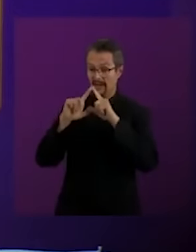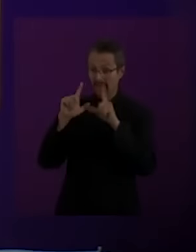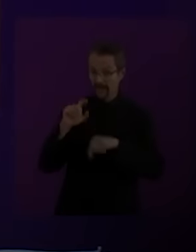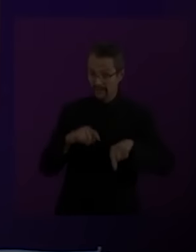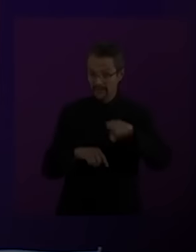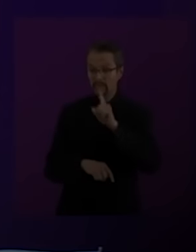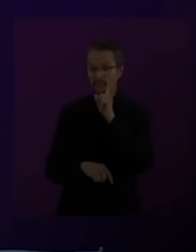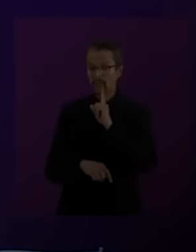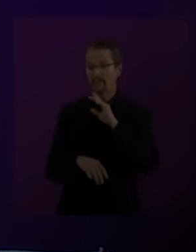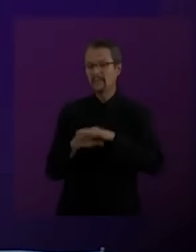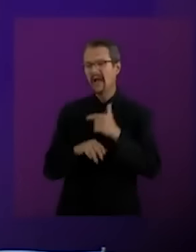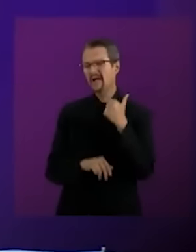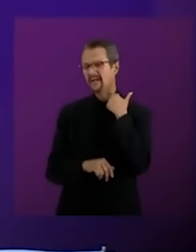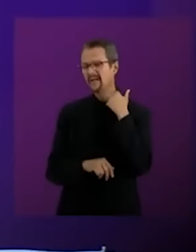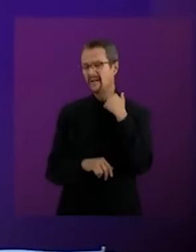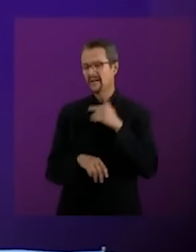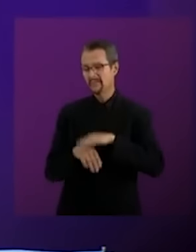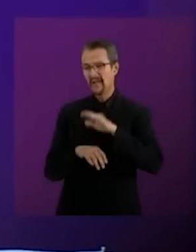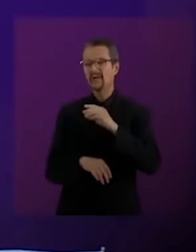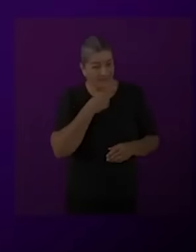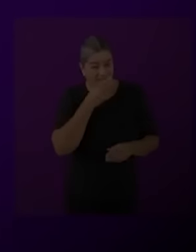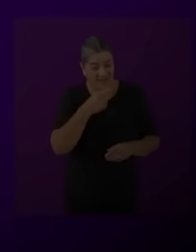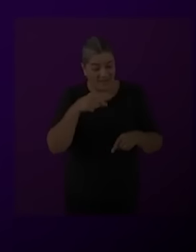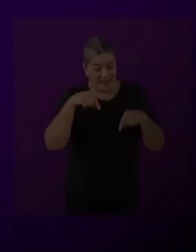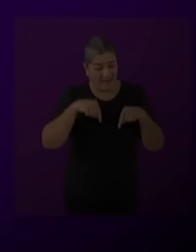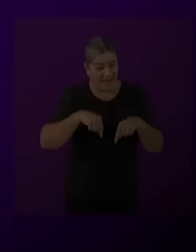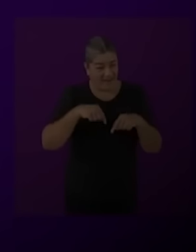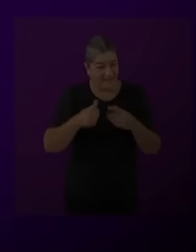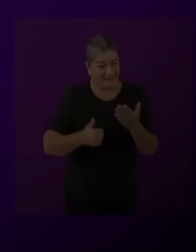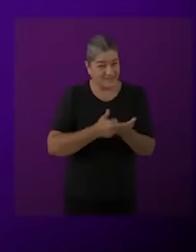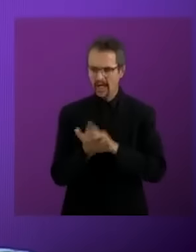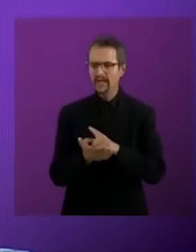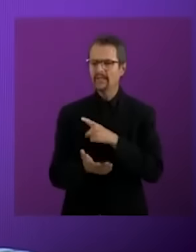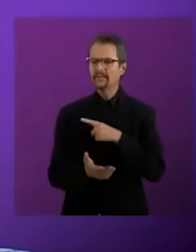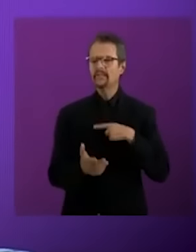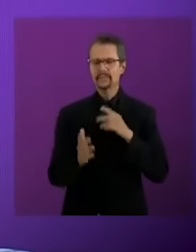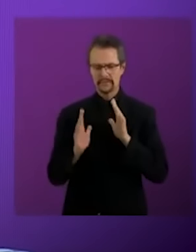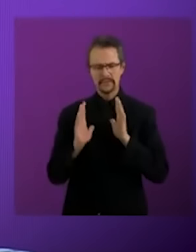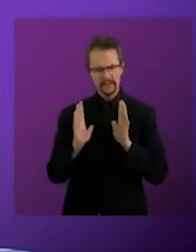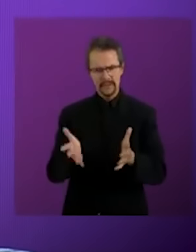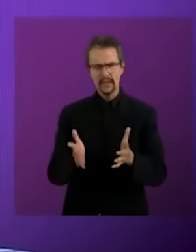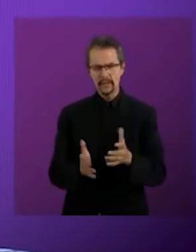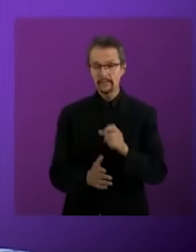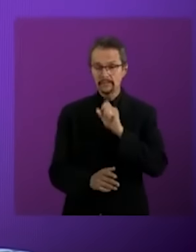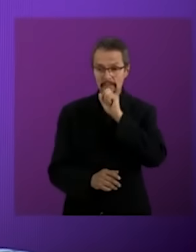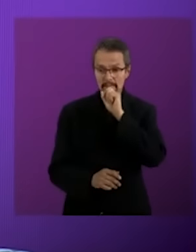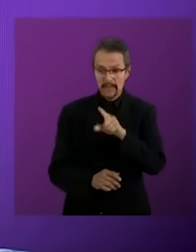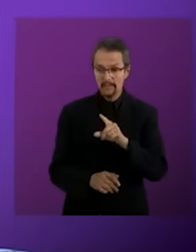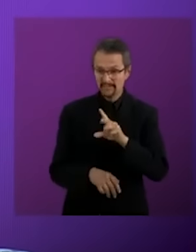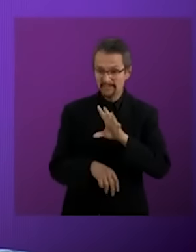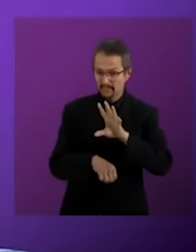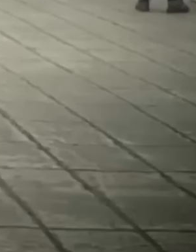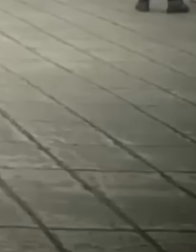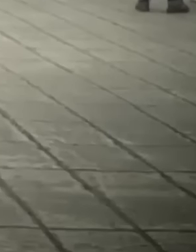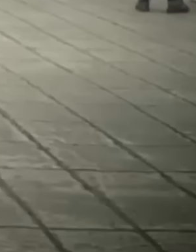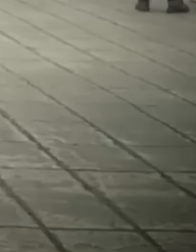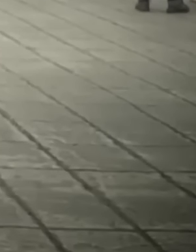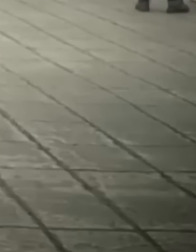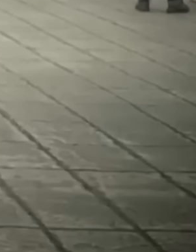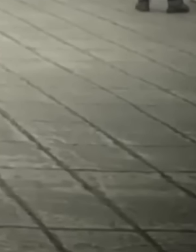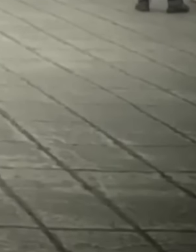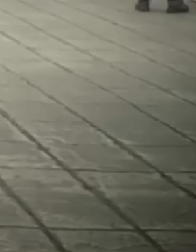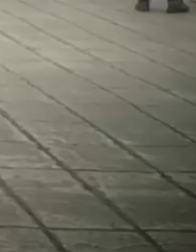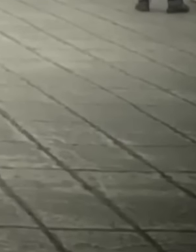simple "no es cierto" o en un decir "eso es falso". Que si Claudia dijo que durante su gobierno se